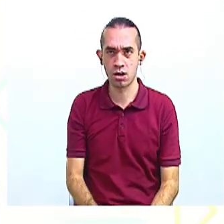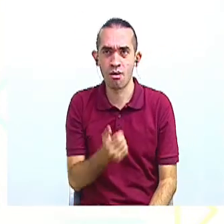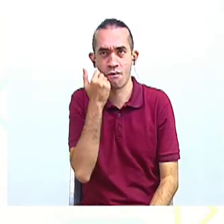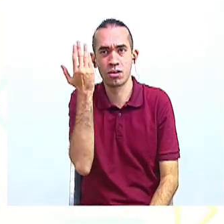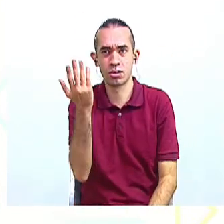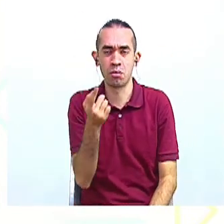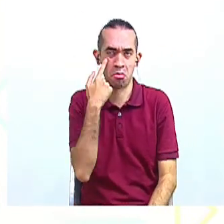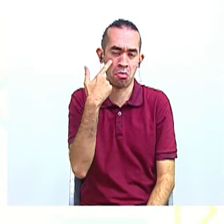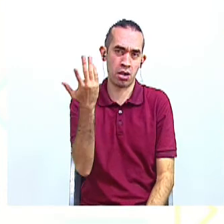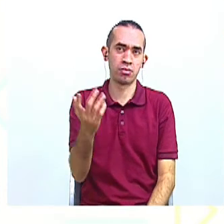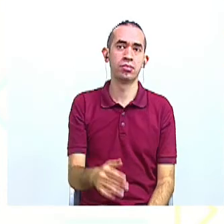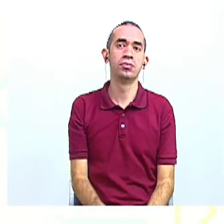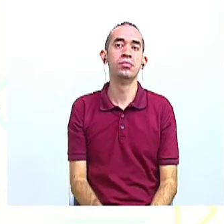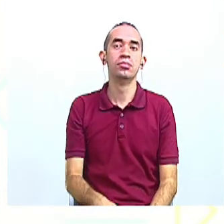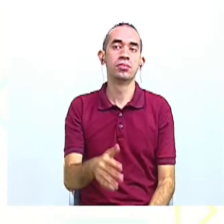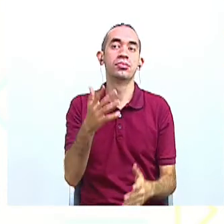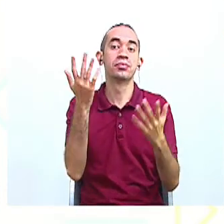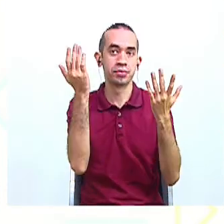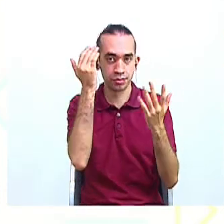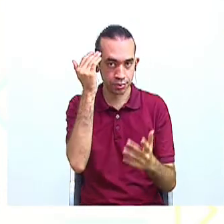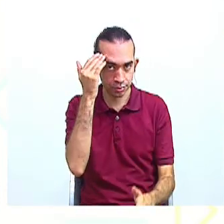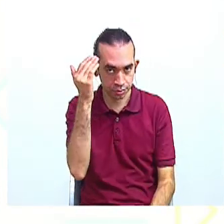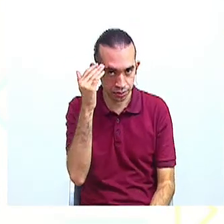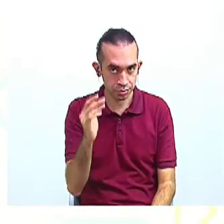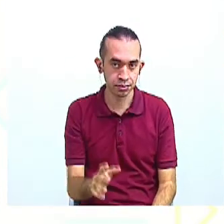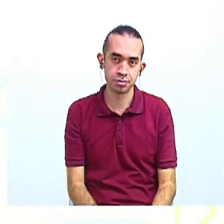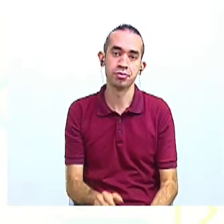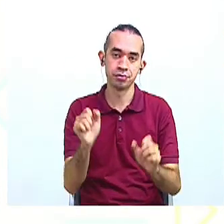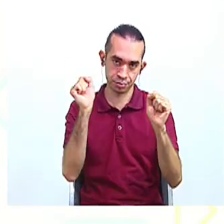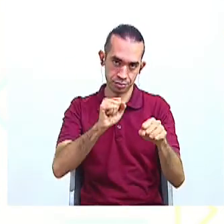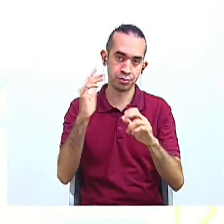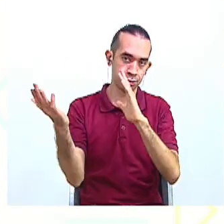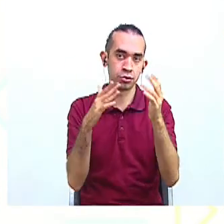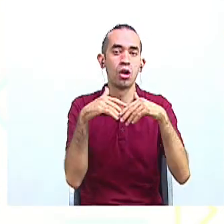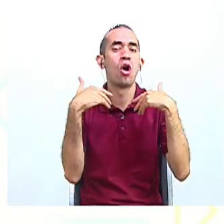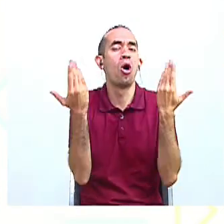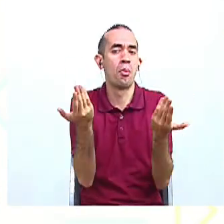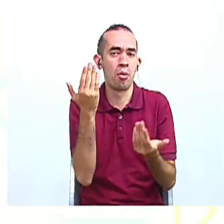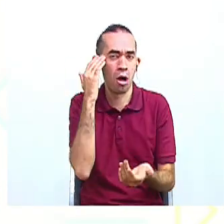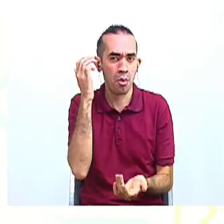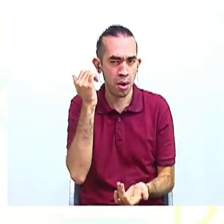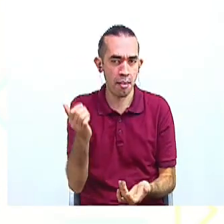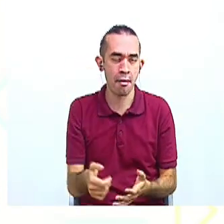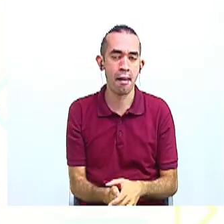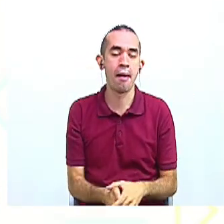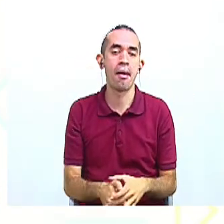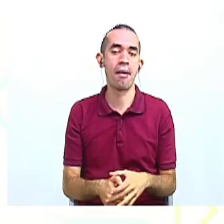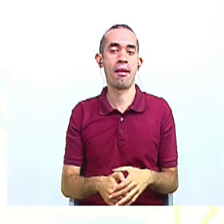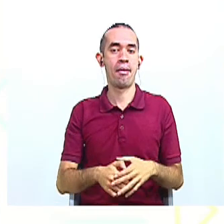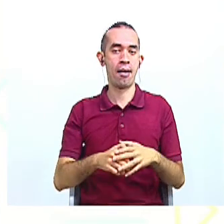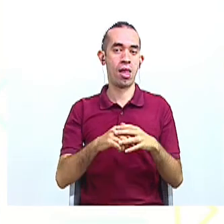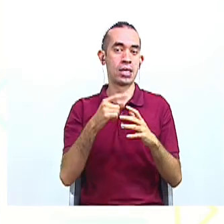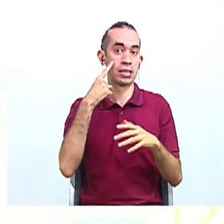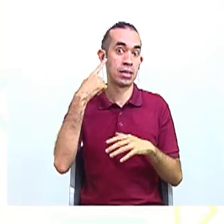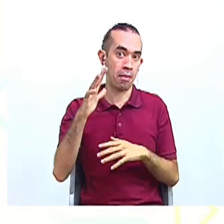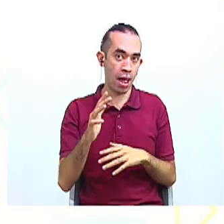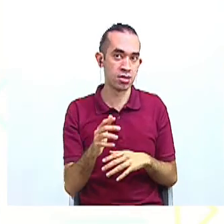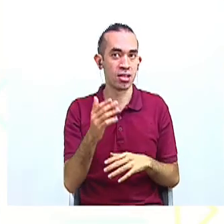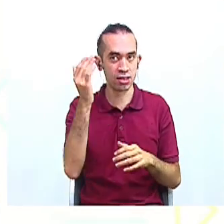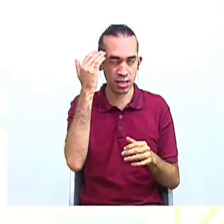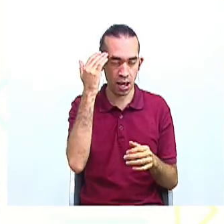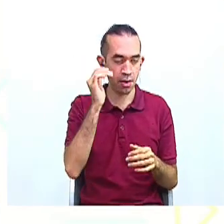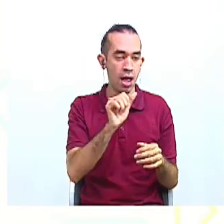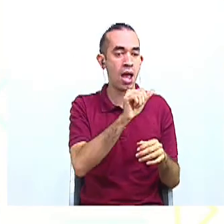comparar? Bueno, resulta que podemos compararlo porque ellos cumplen el criterio de semejanza ángulo a